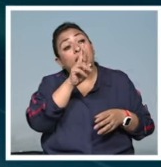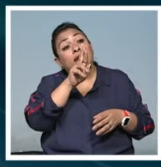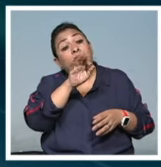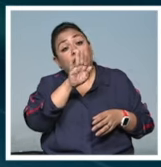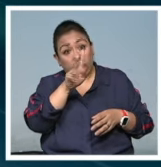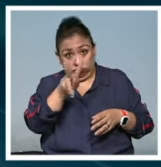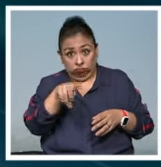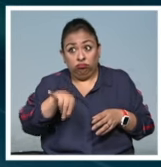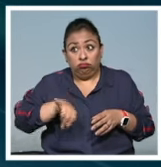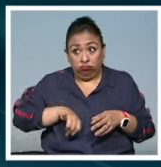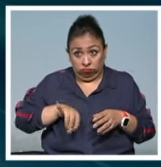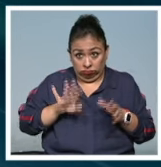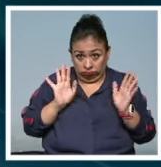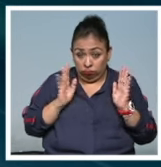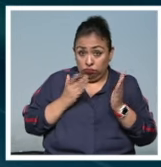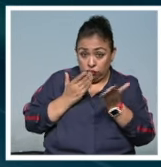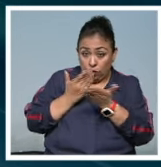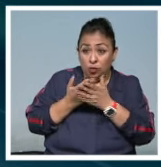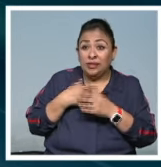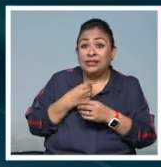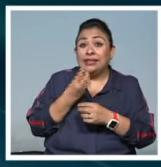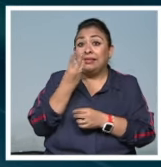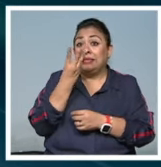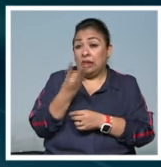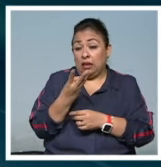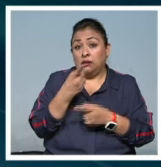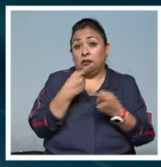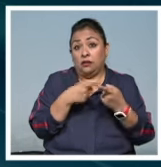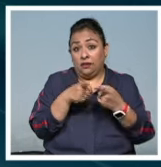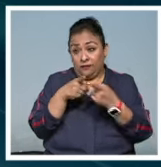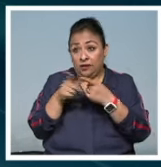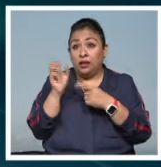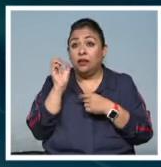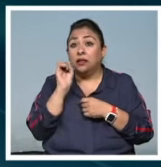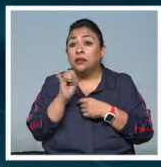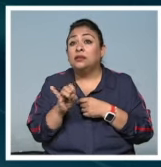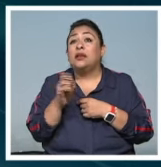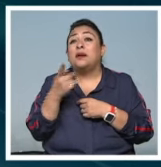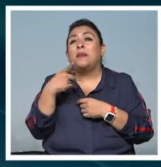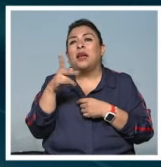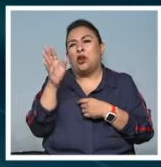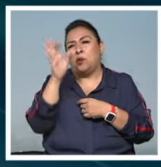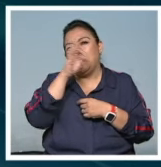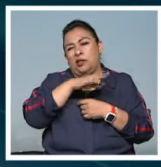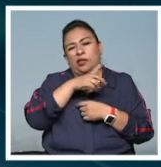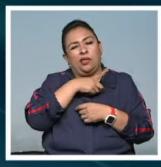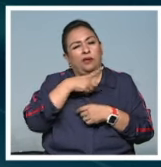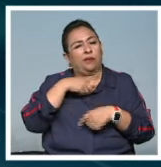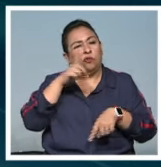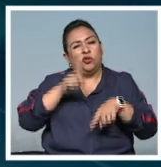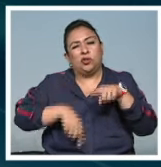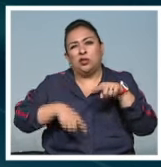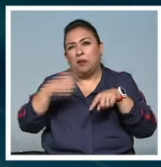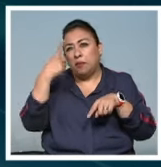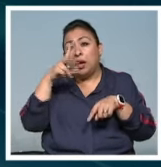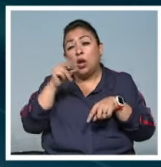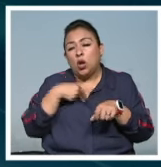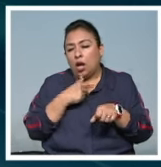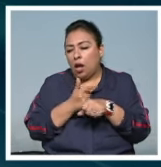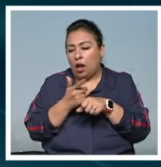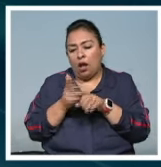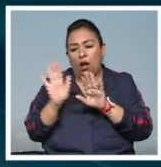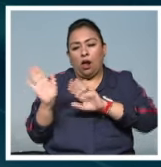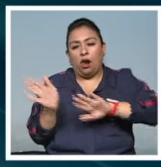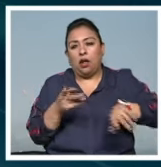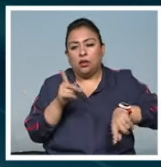Rafa? Están buenos, ¿no? Buenas propuestas. Los tres y diversos, además, aunque las falacias habría que erradicarlas para no tenerlas que estar